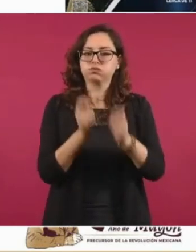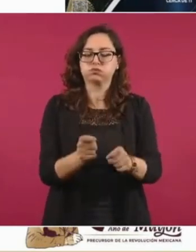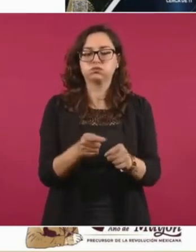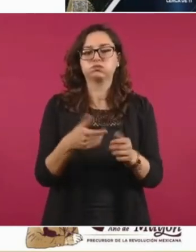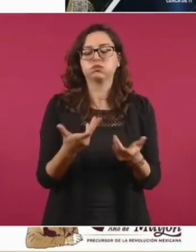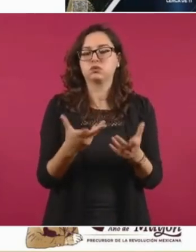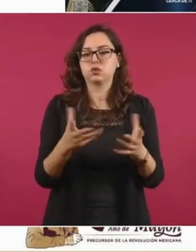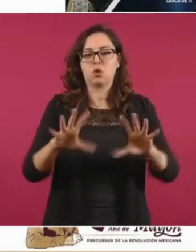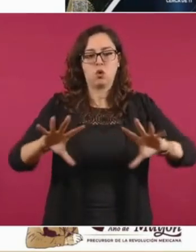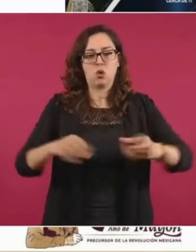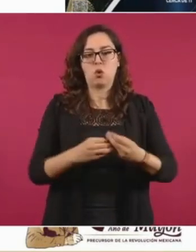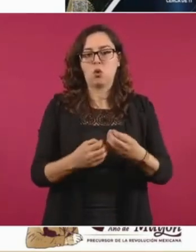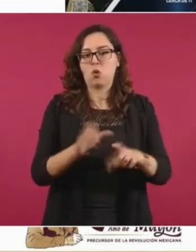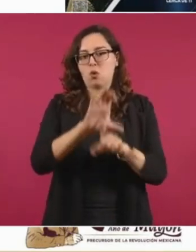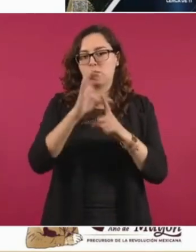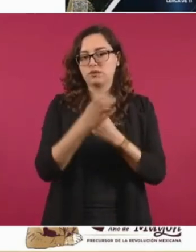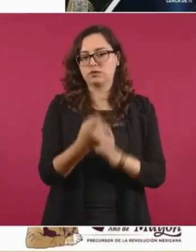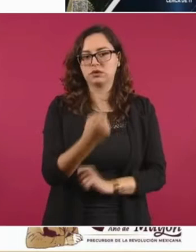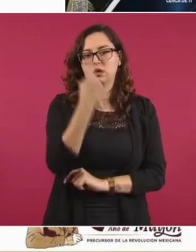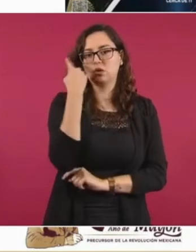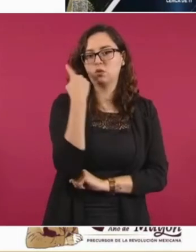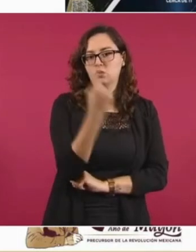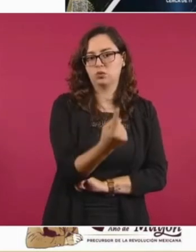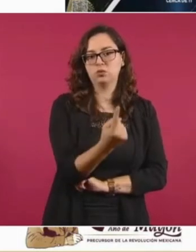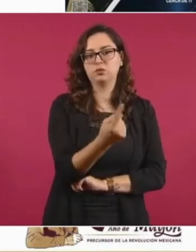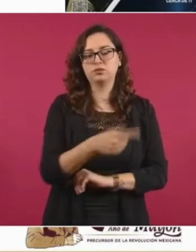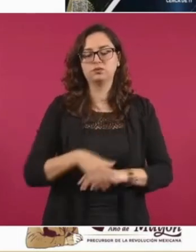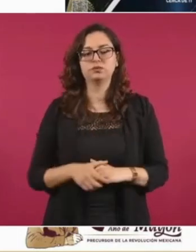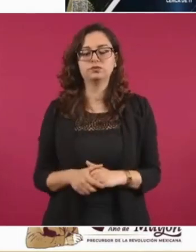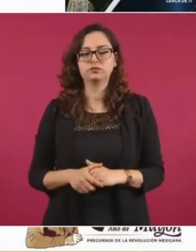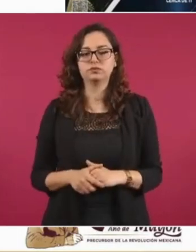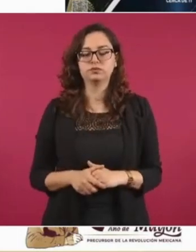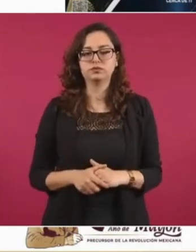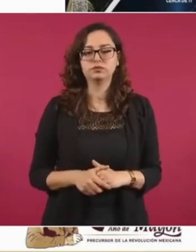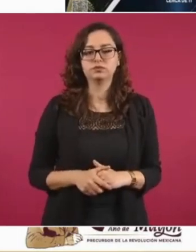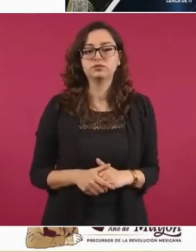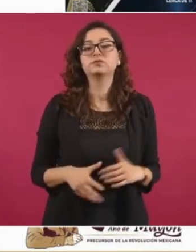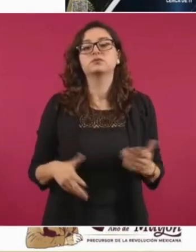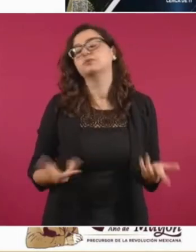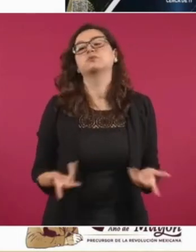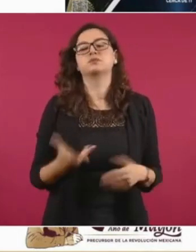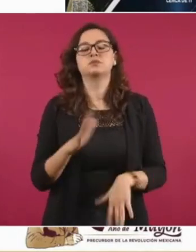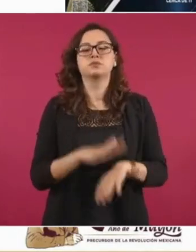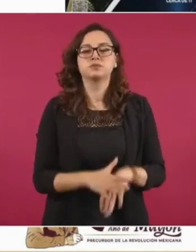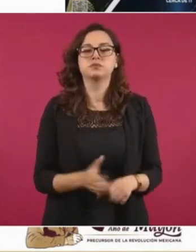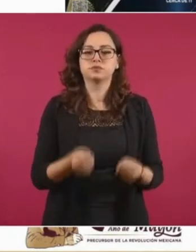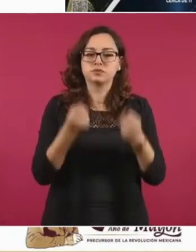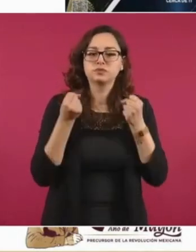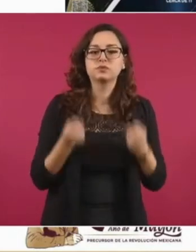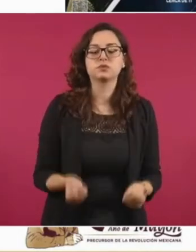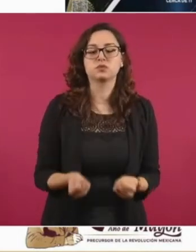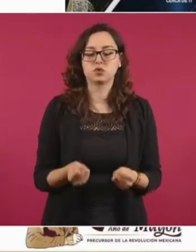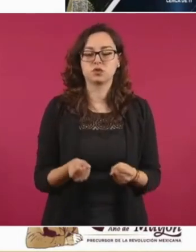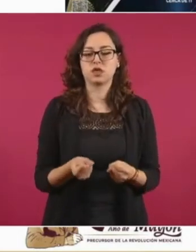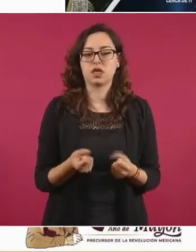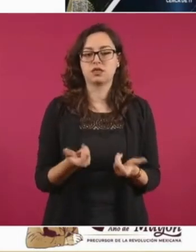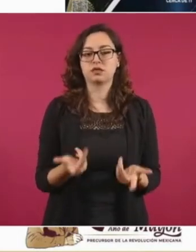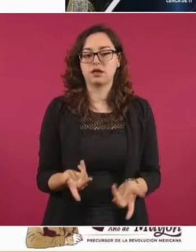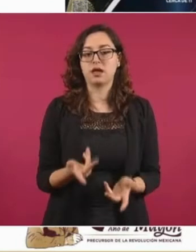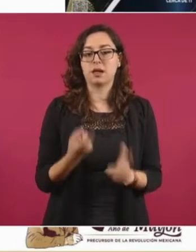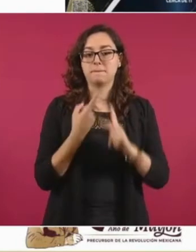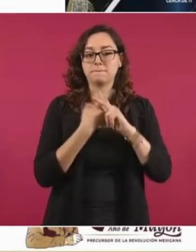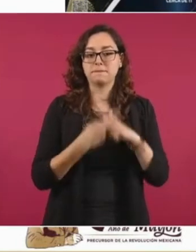mismo, a fin de brindar mayor seguridad. A partir del año de